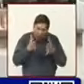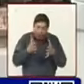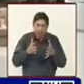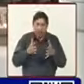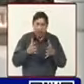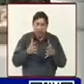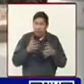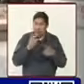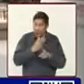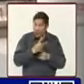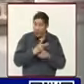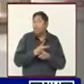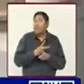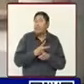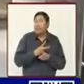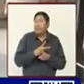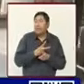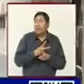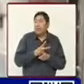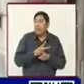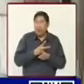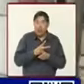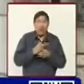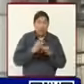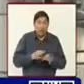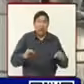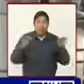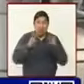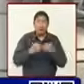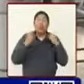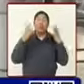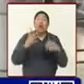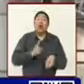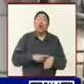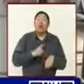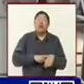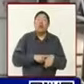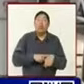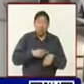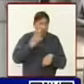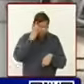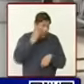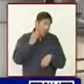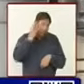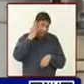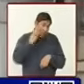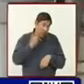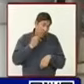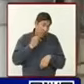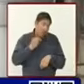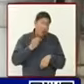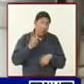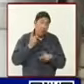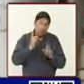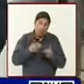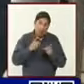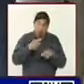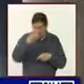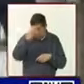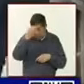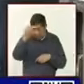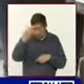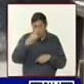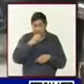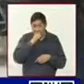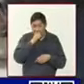cama durmiendo. ¿Qué tan importante? ¿Cuántas horas? Expertos y la gente tiene su propia opinión.